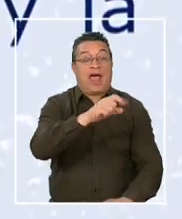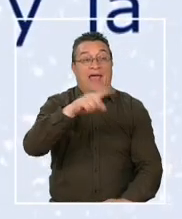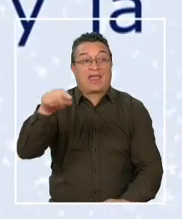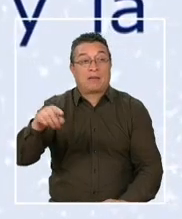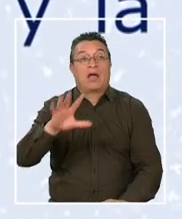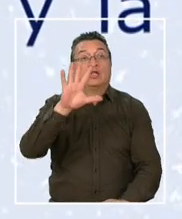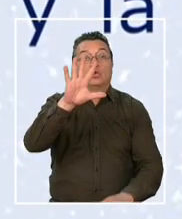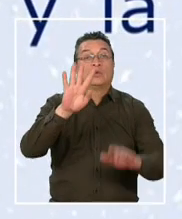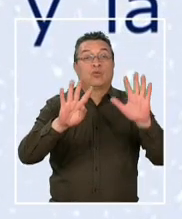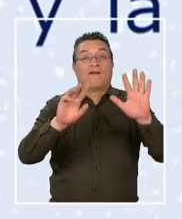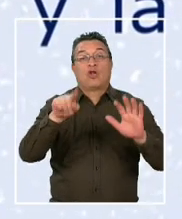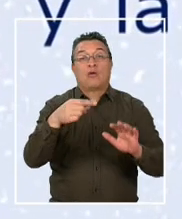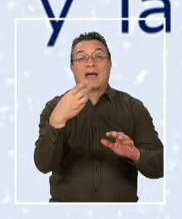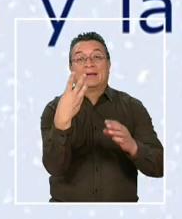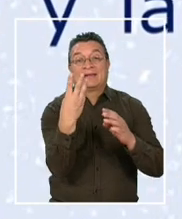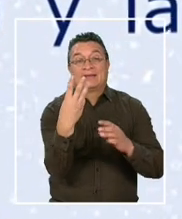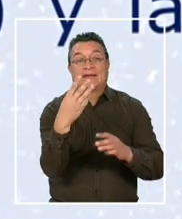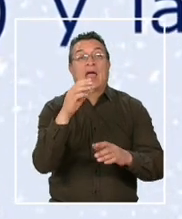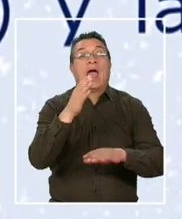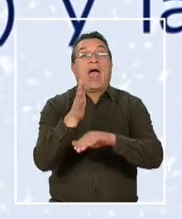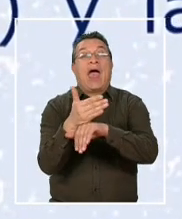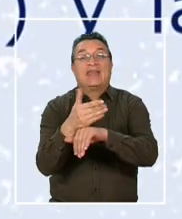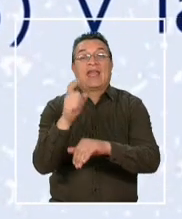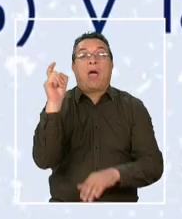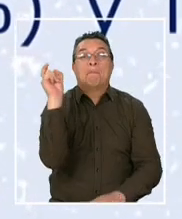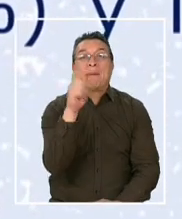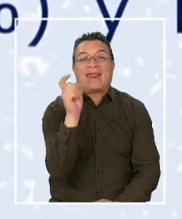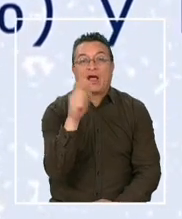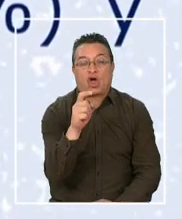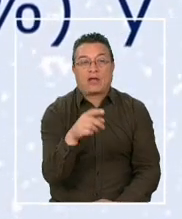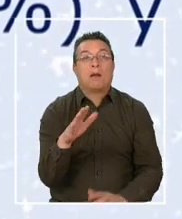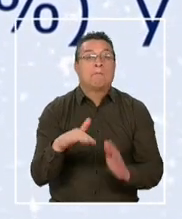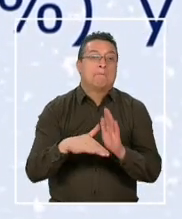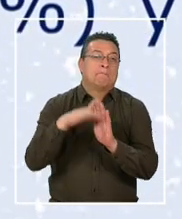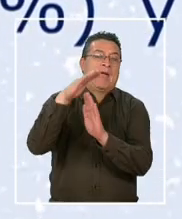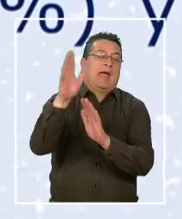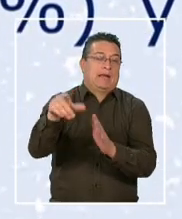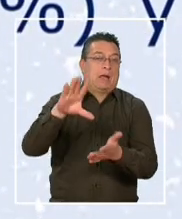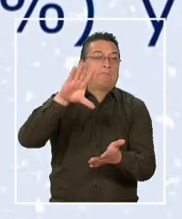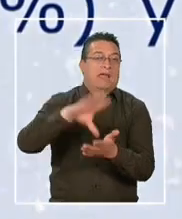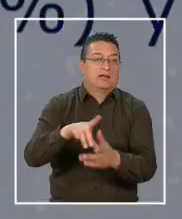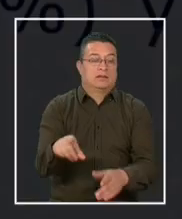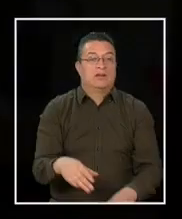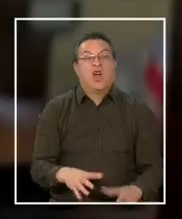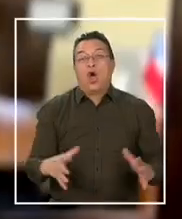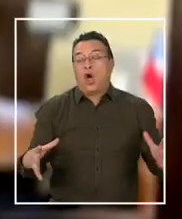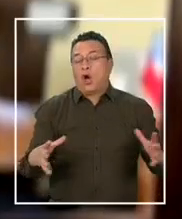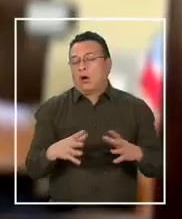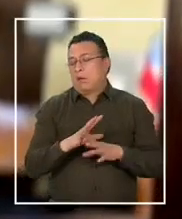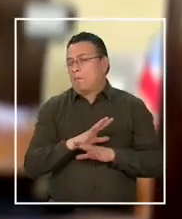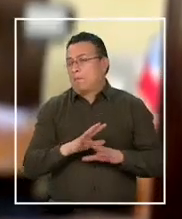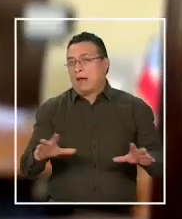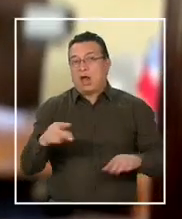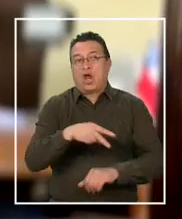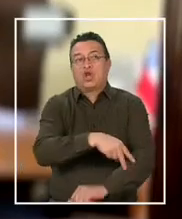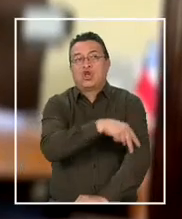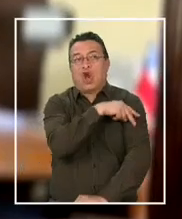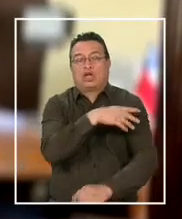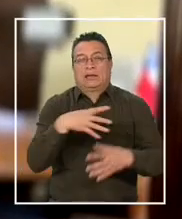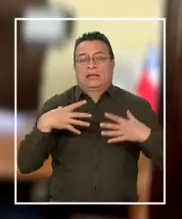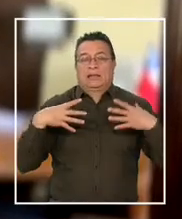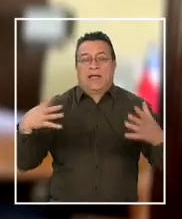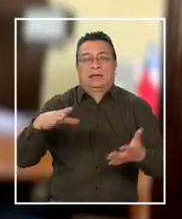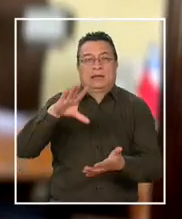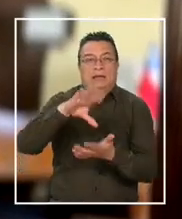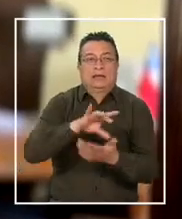un 59,3% en Arica y Parinacota, las más altas a nivel país. Horrible lo que está ocurriendo en el norte grande de nuestro